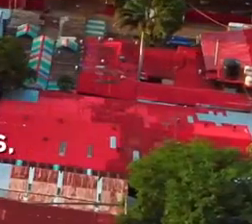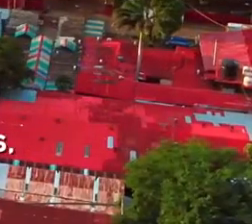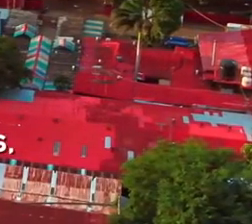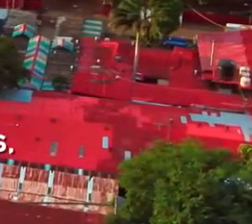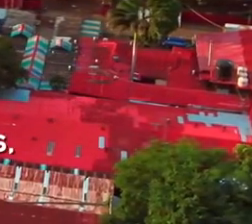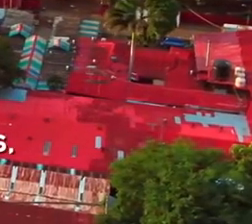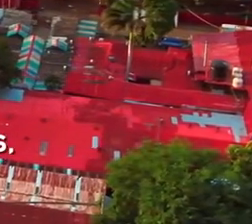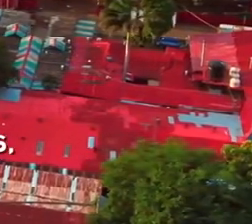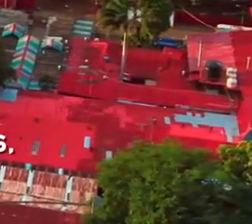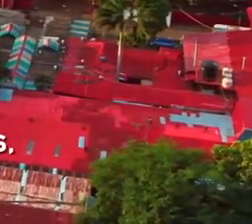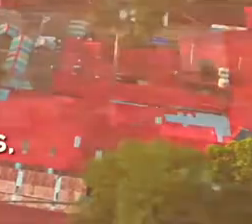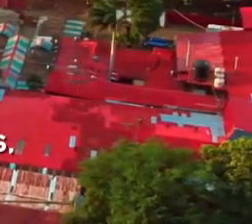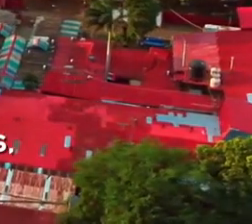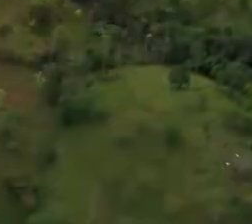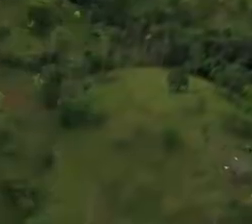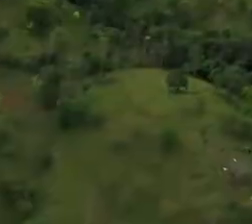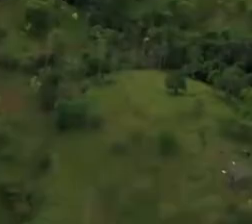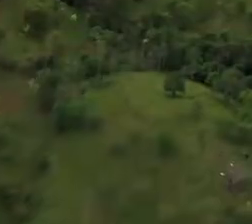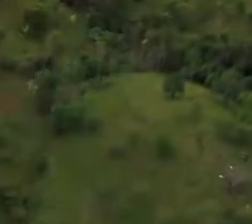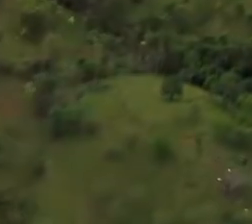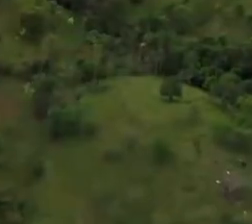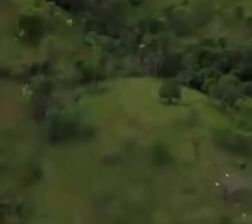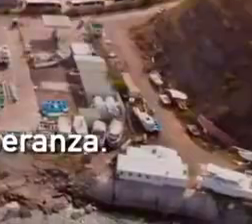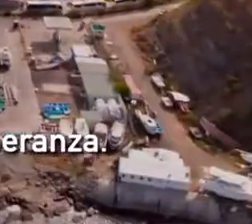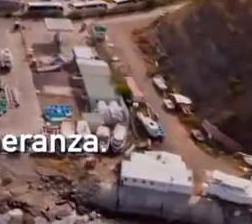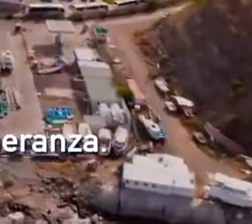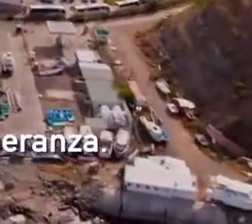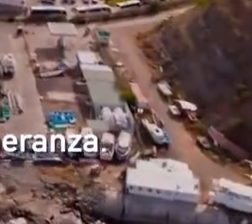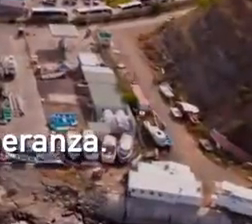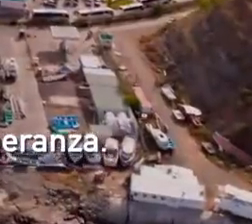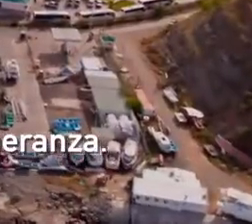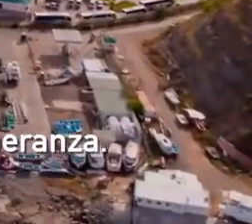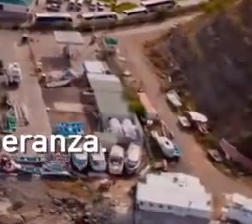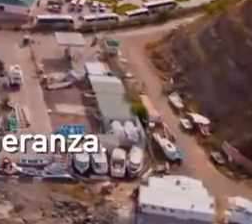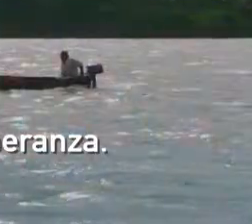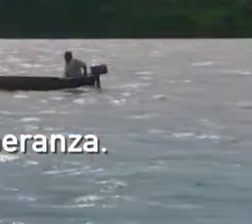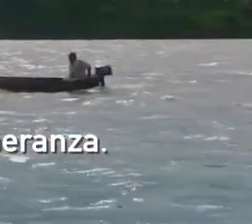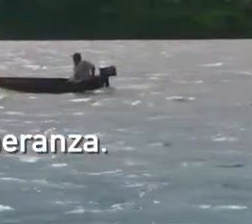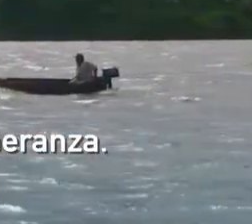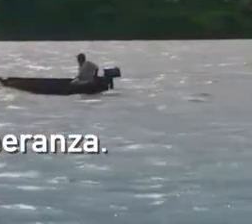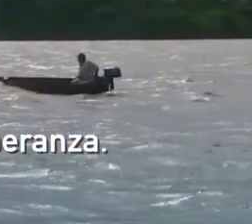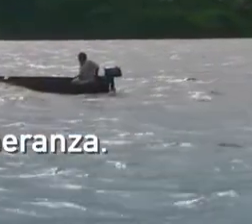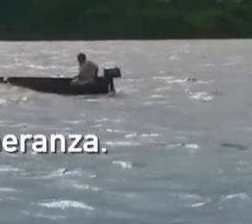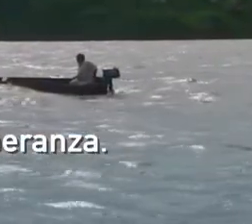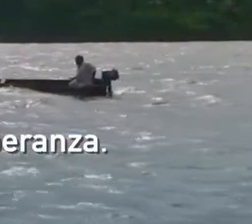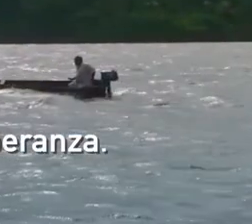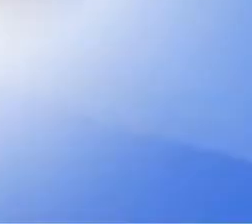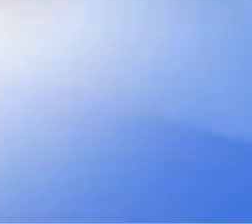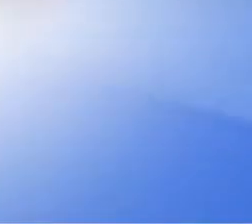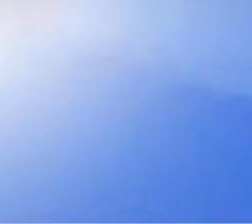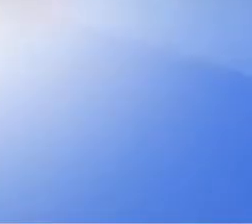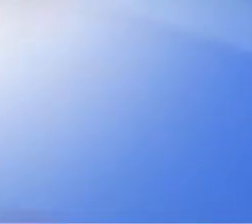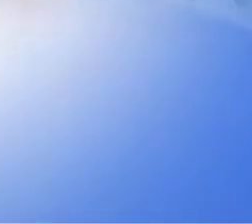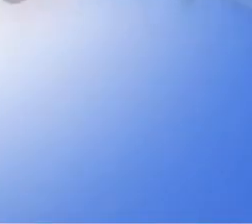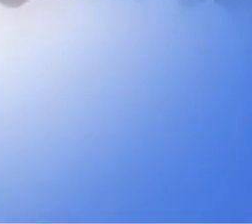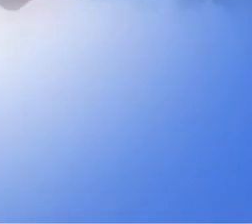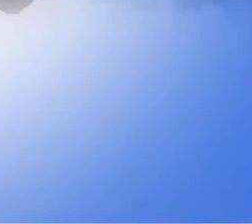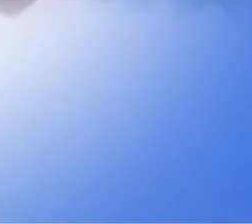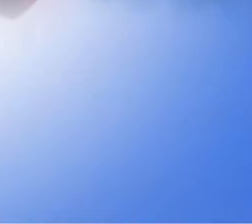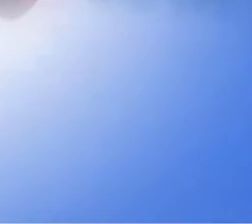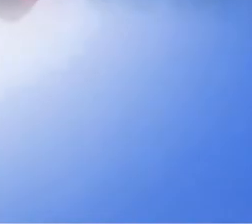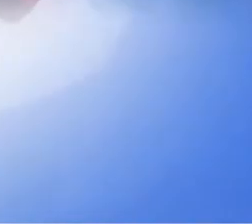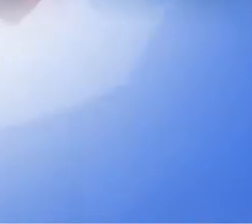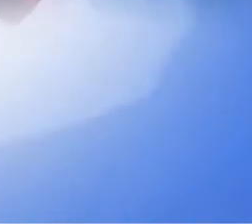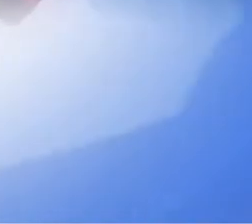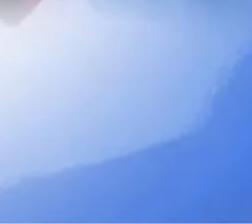avanzamos todos juntos siempre más allá unidos en cantos de vida y esperanza 2020